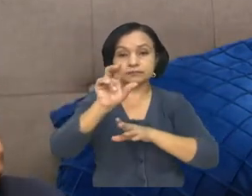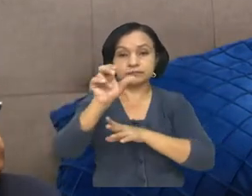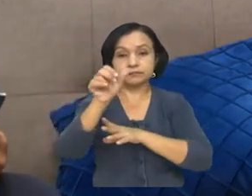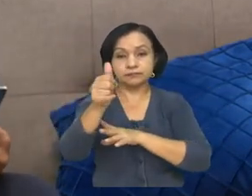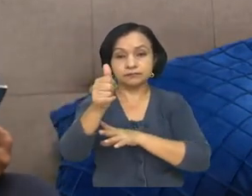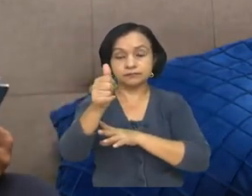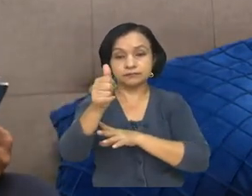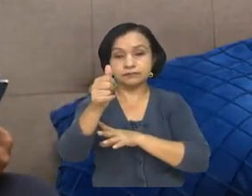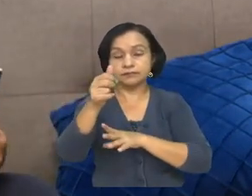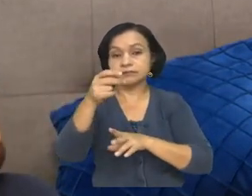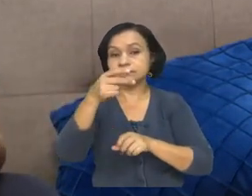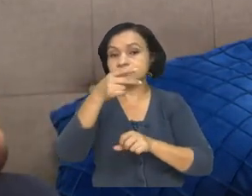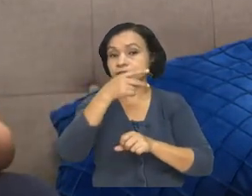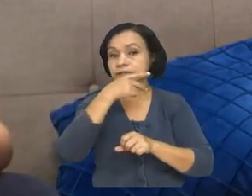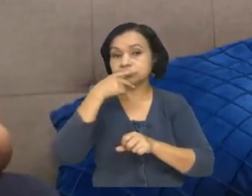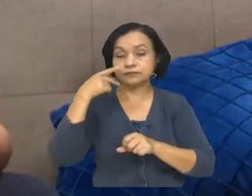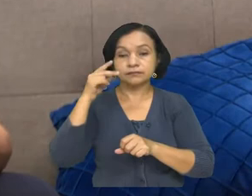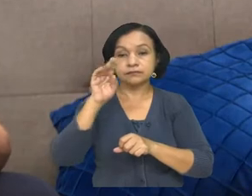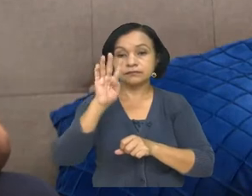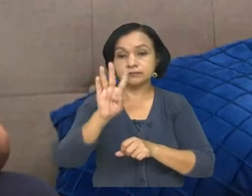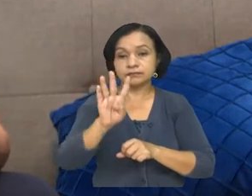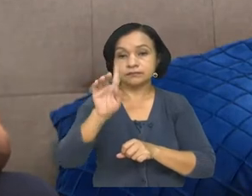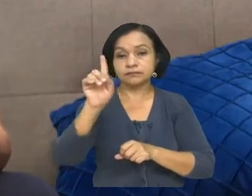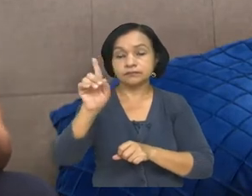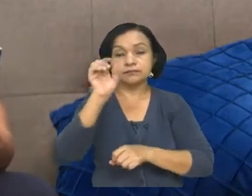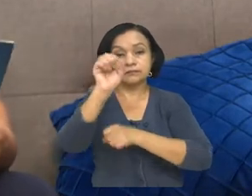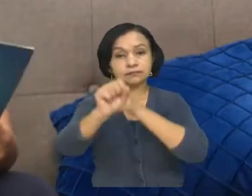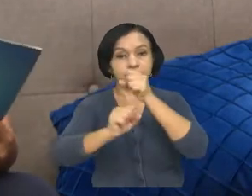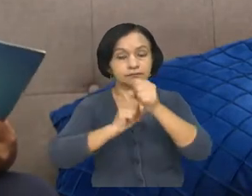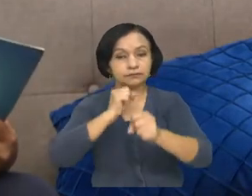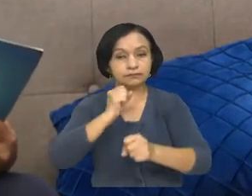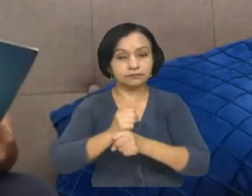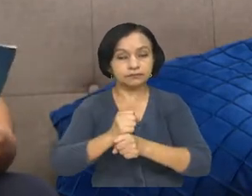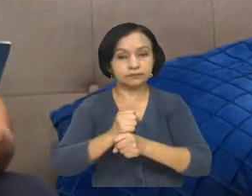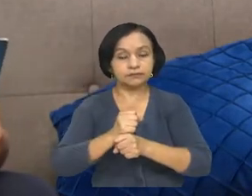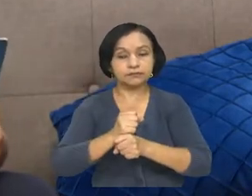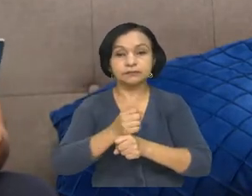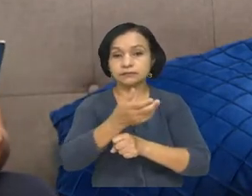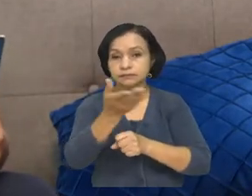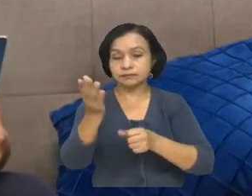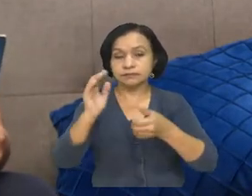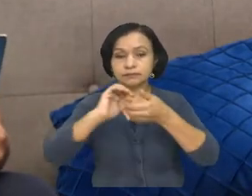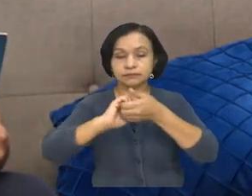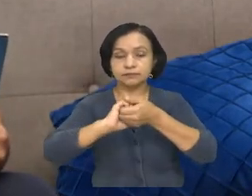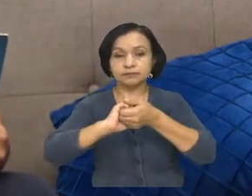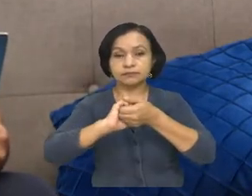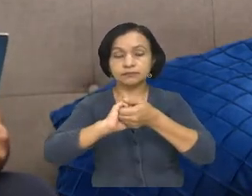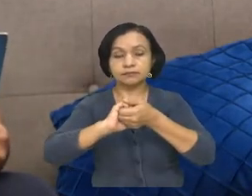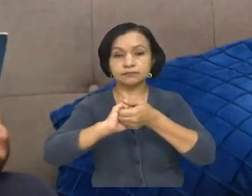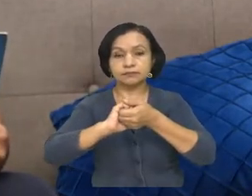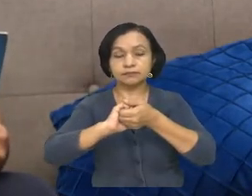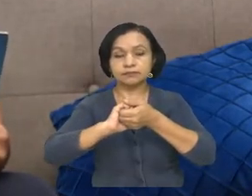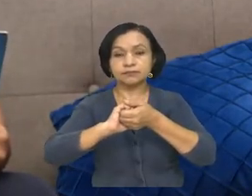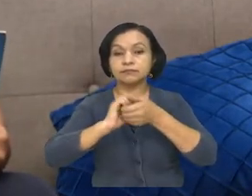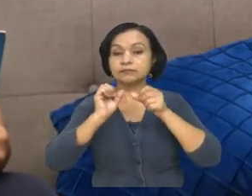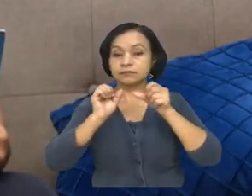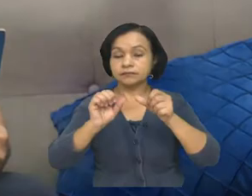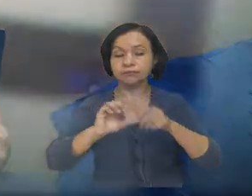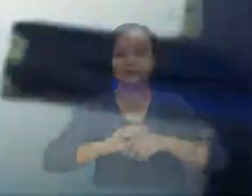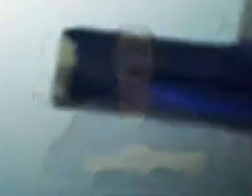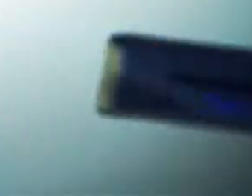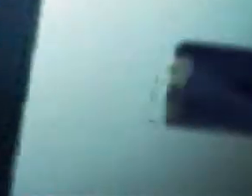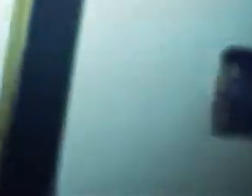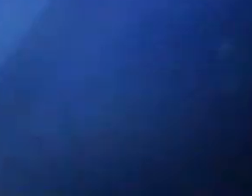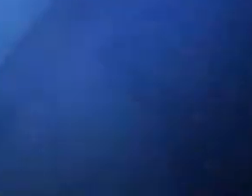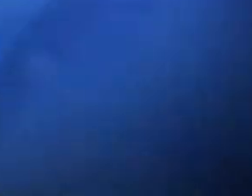de junio, hace 41 años ya. Bueno, a ustedes, amigos televidentes, les invitamos a que continúe con nosotros, que ya volvemos.